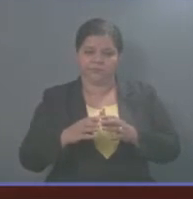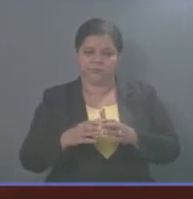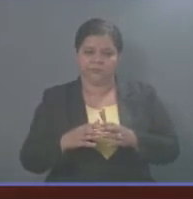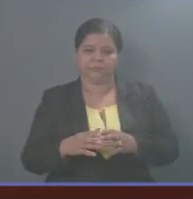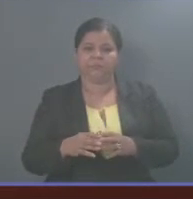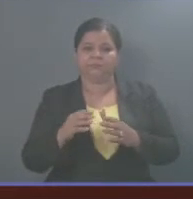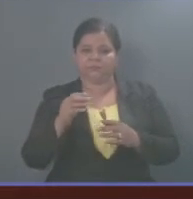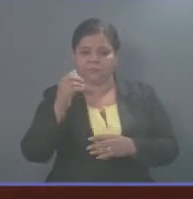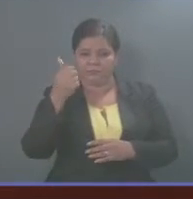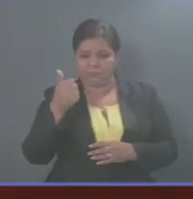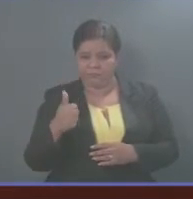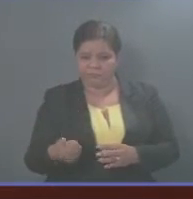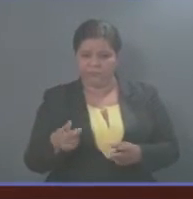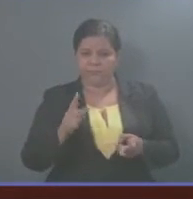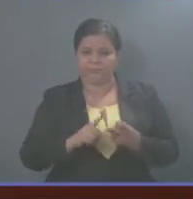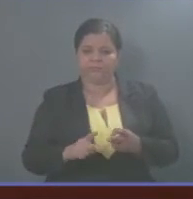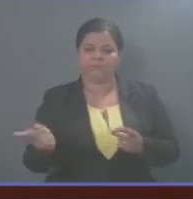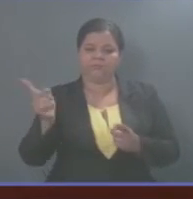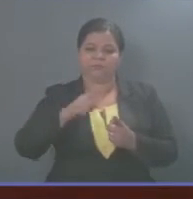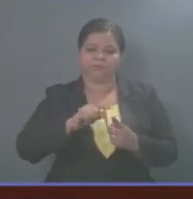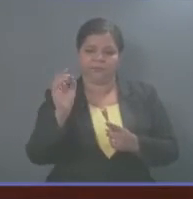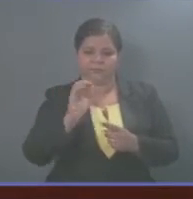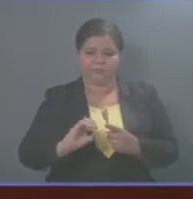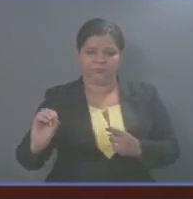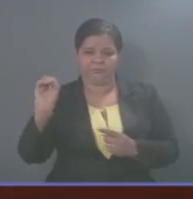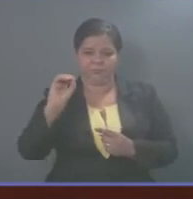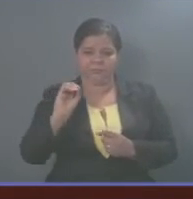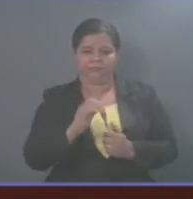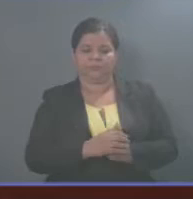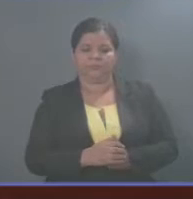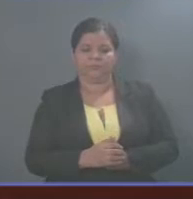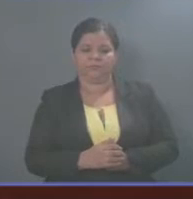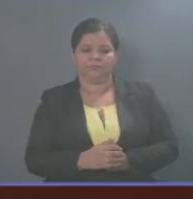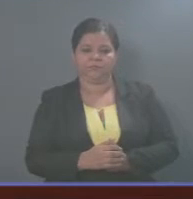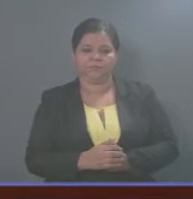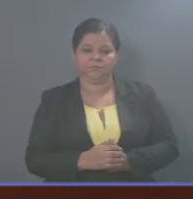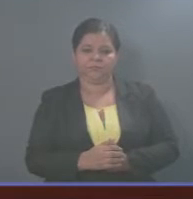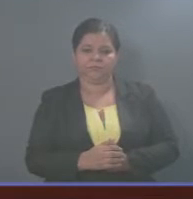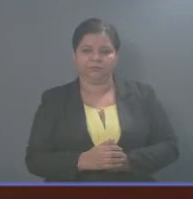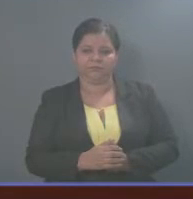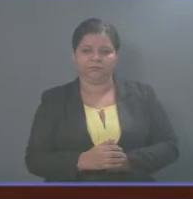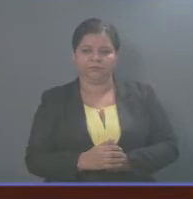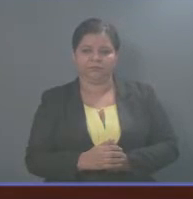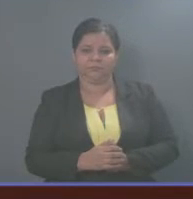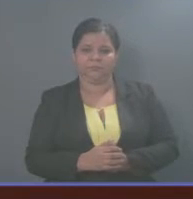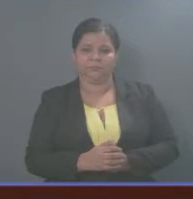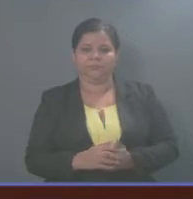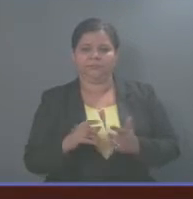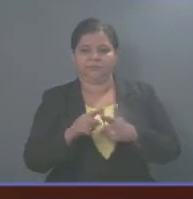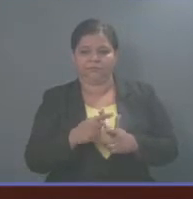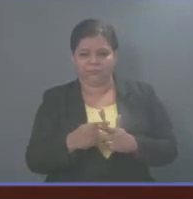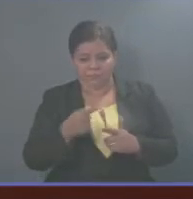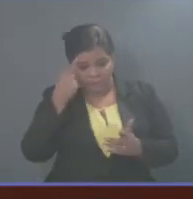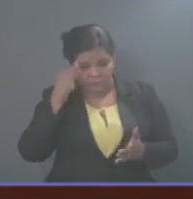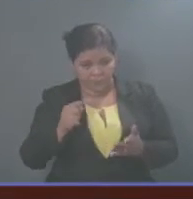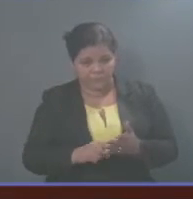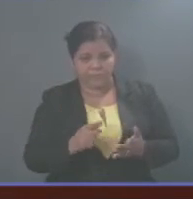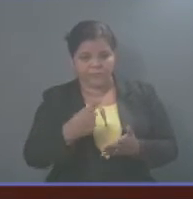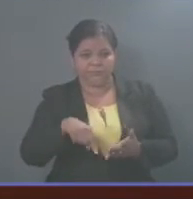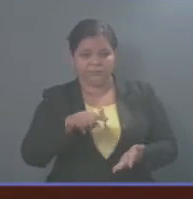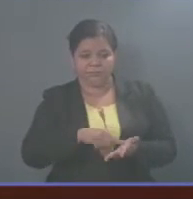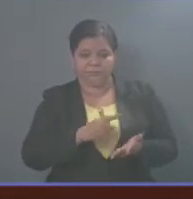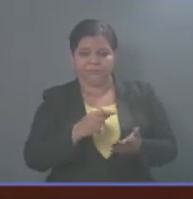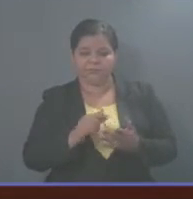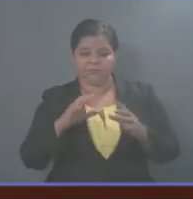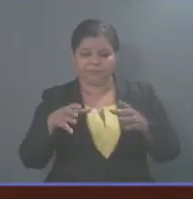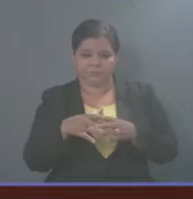desde agosto a octubre del 2019. En ese sentido, los temas prioritarios para la Comisión